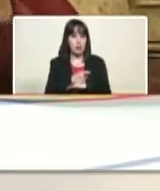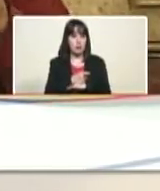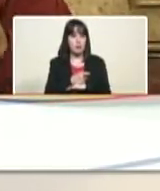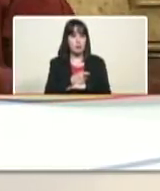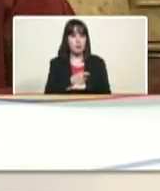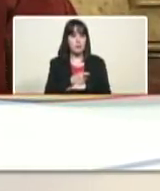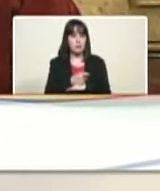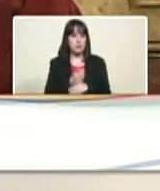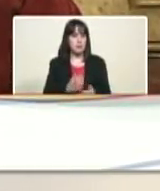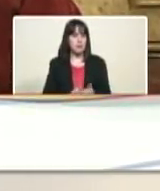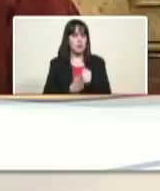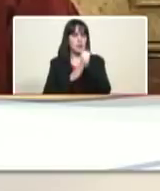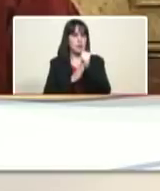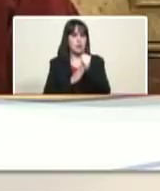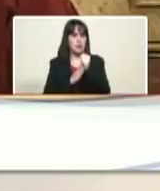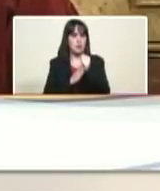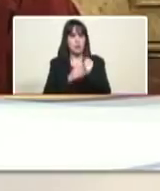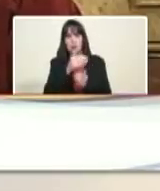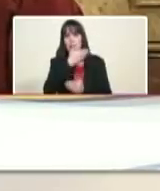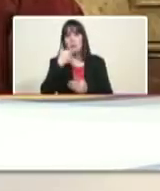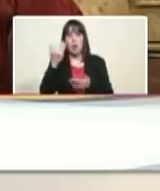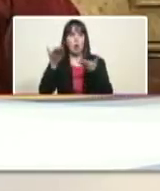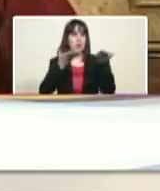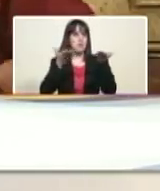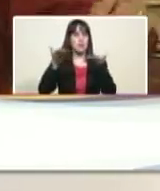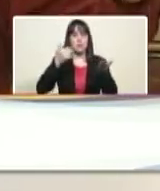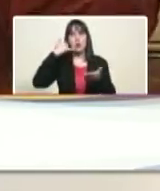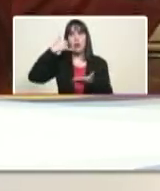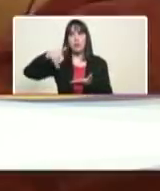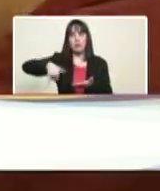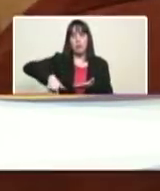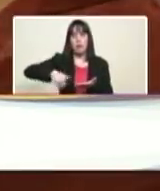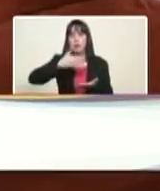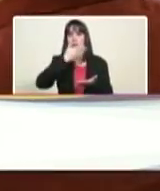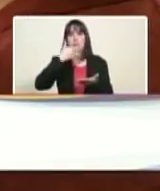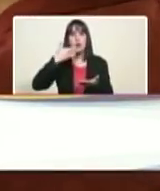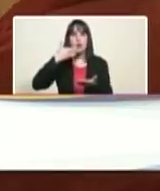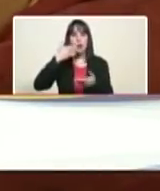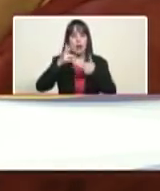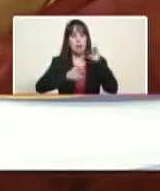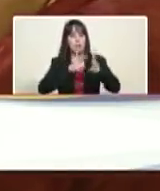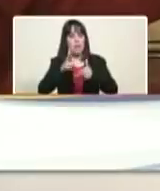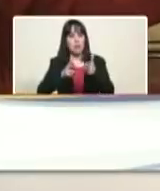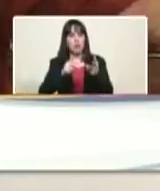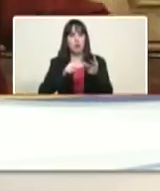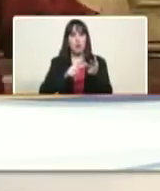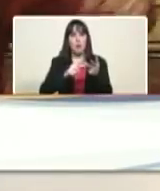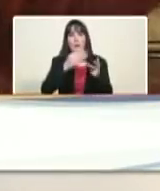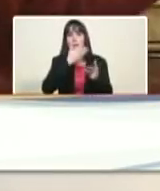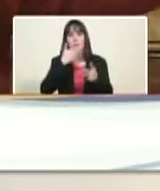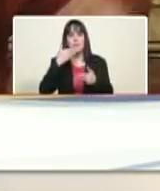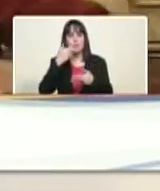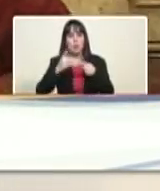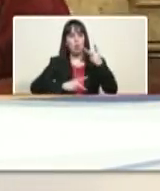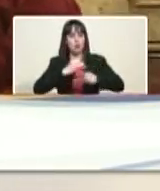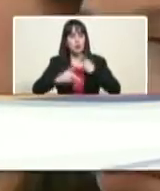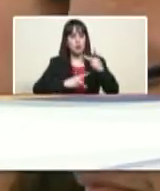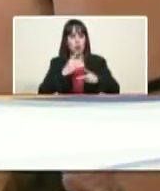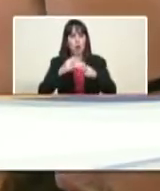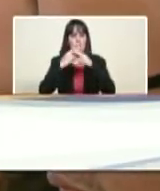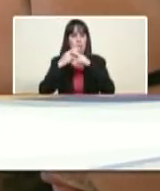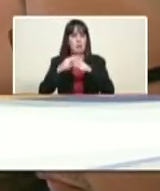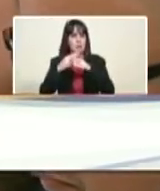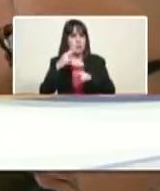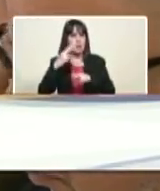y dirigir mejores servicios en Cantevé, mejores servicios en el Metro de Caracas, más producción de hierro, más producción de aluminio,